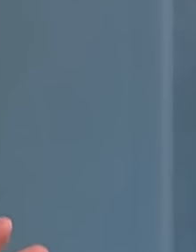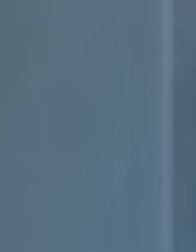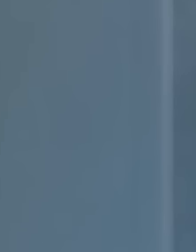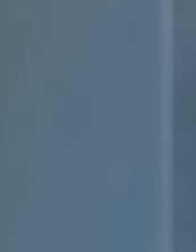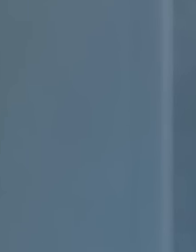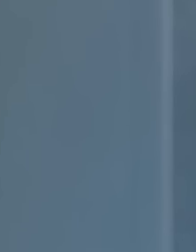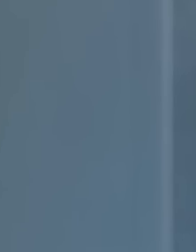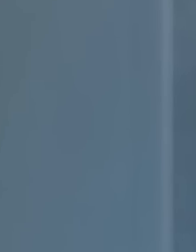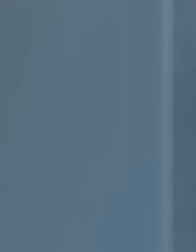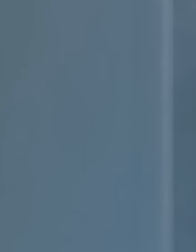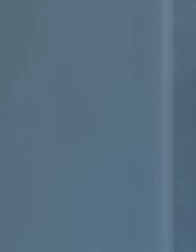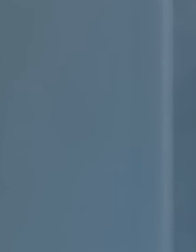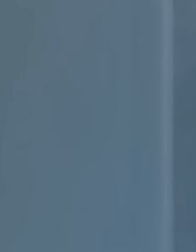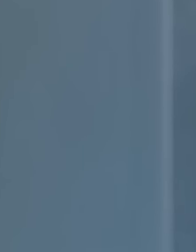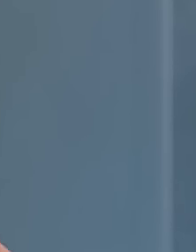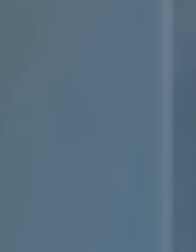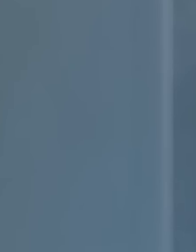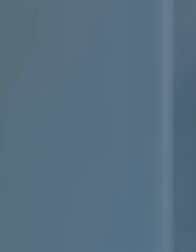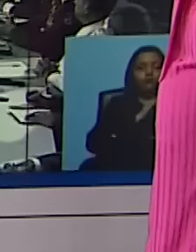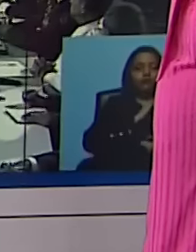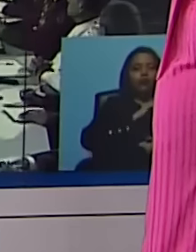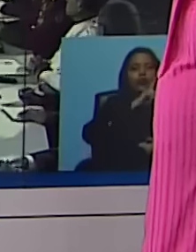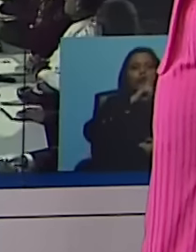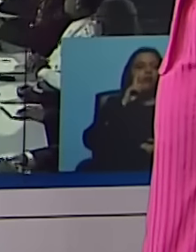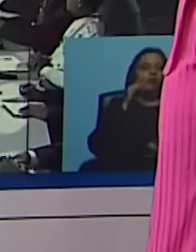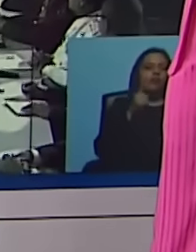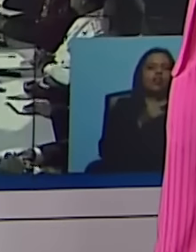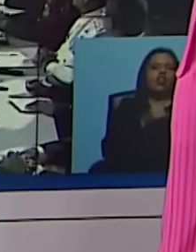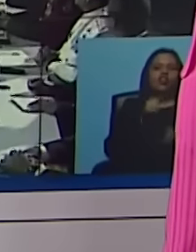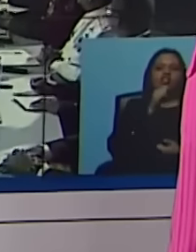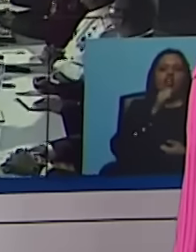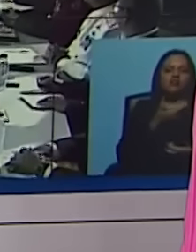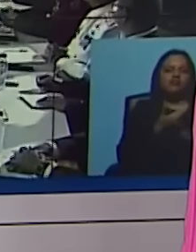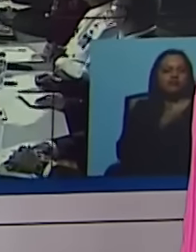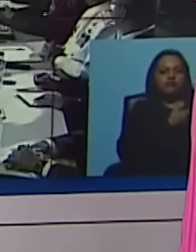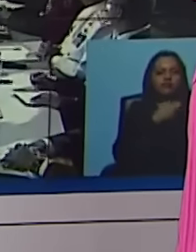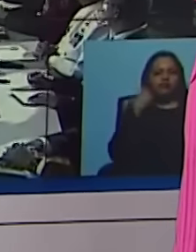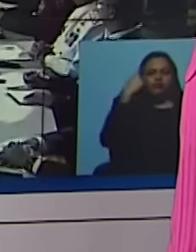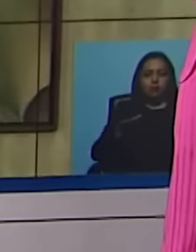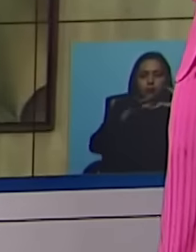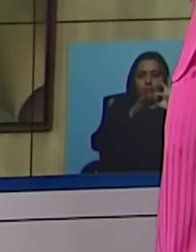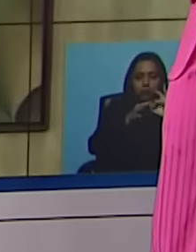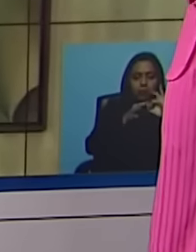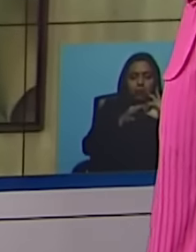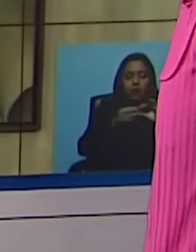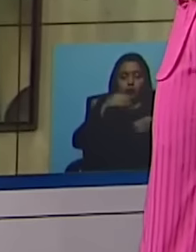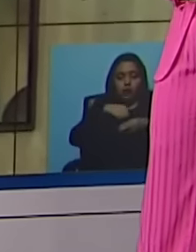una serie de registros, de las situaciones que ocurren en las calles y como tal, las anomalías